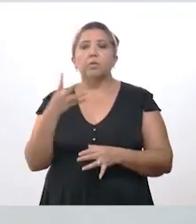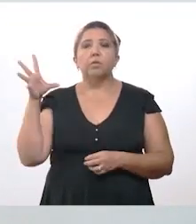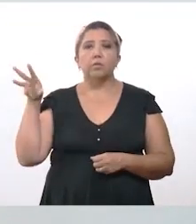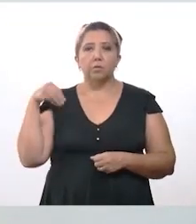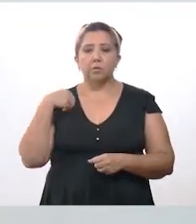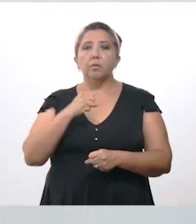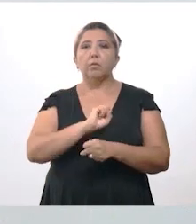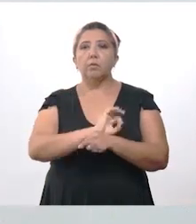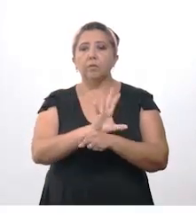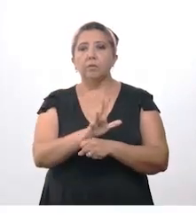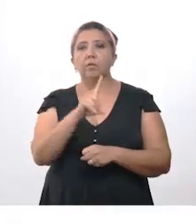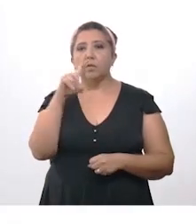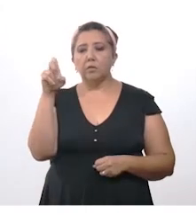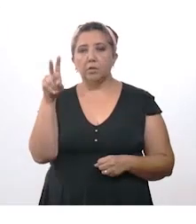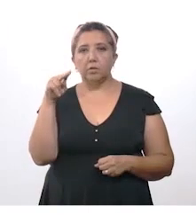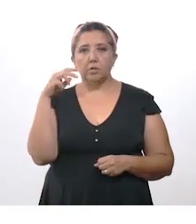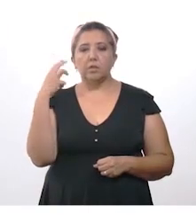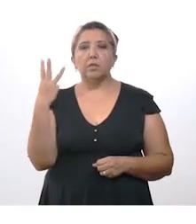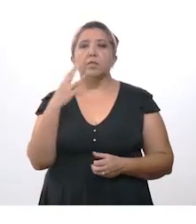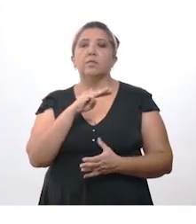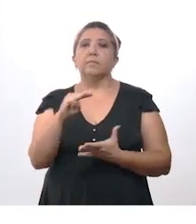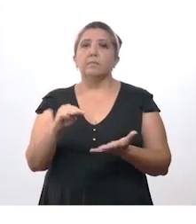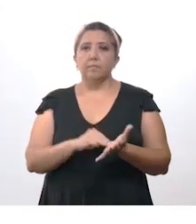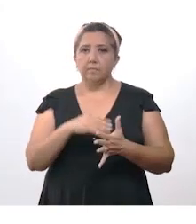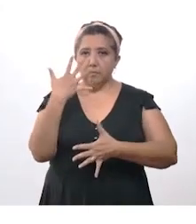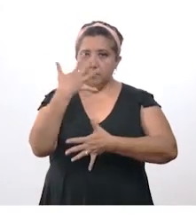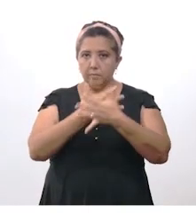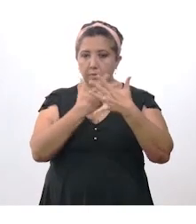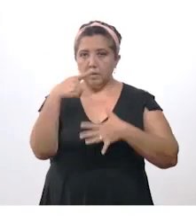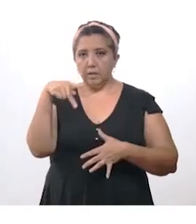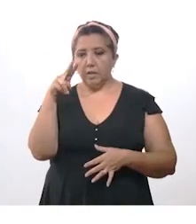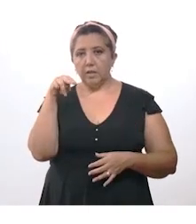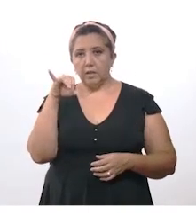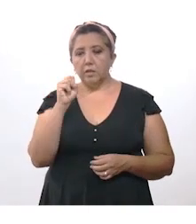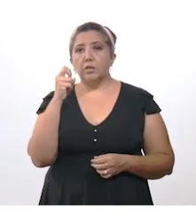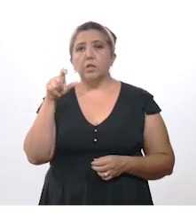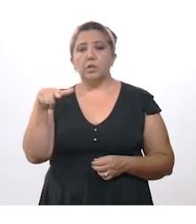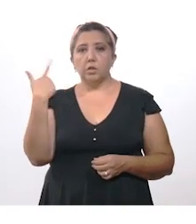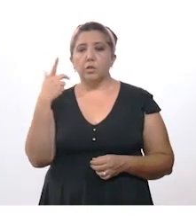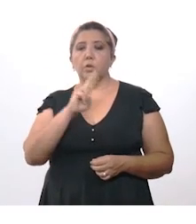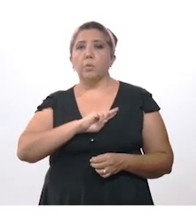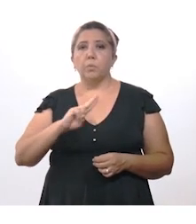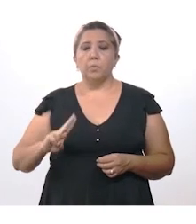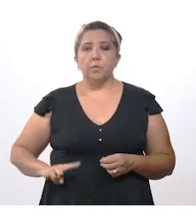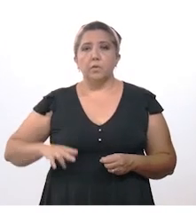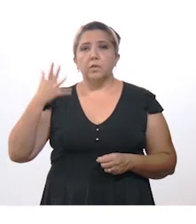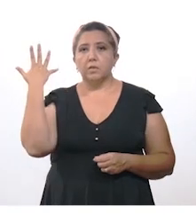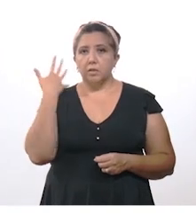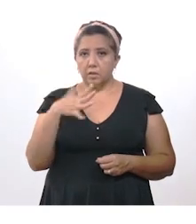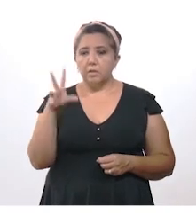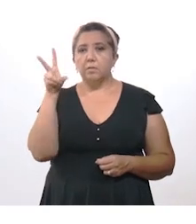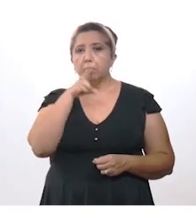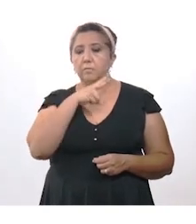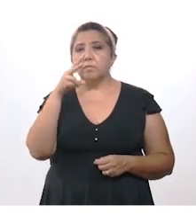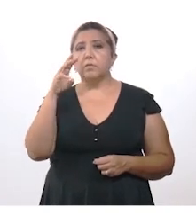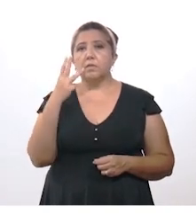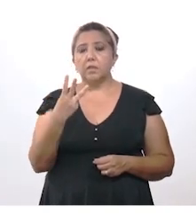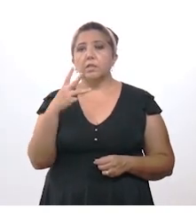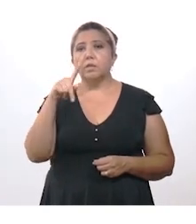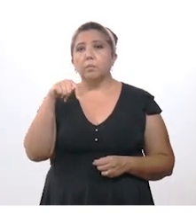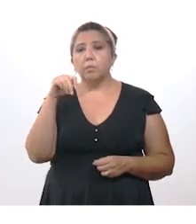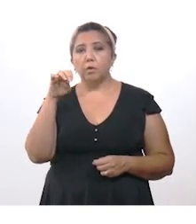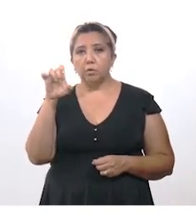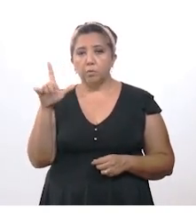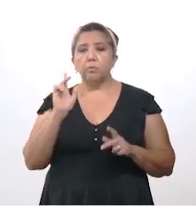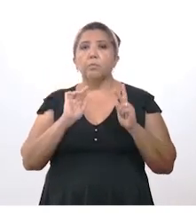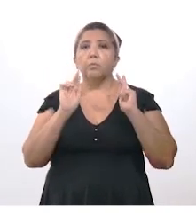de coronavirus, 183 en Mérida, 15 en Canacín, 12 en Humán, 10 en Valladolid, 3 en